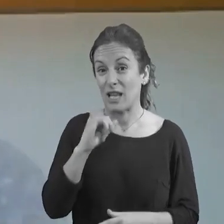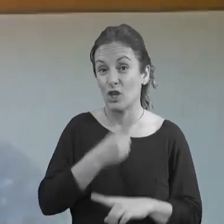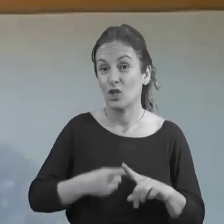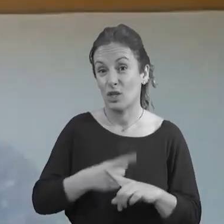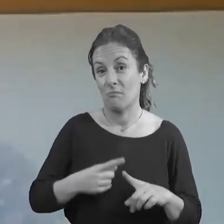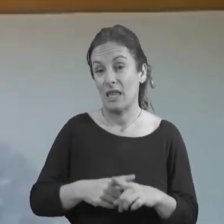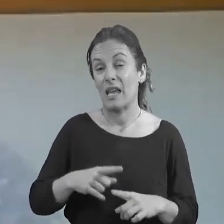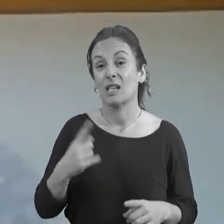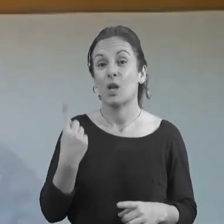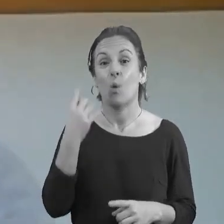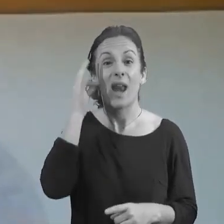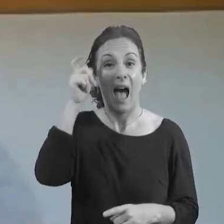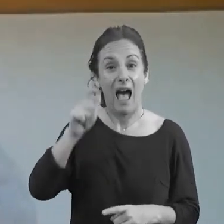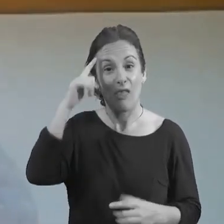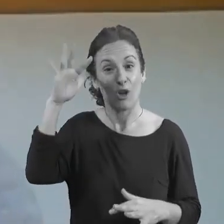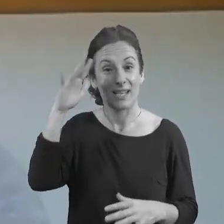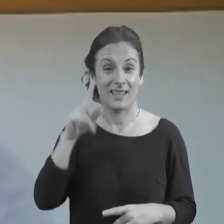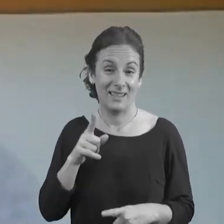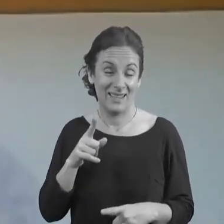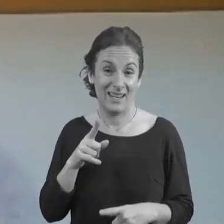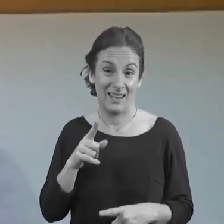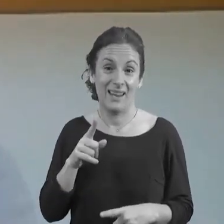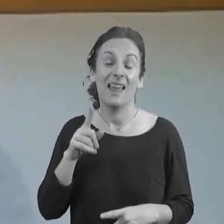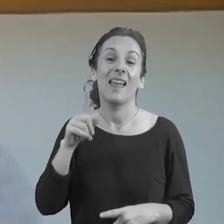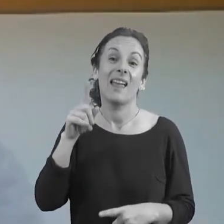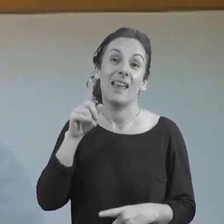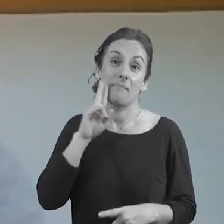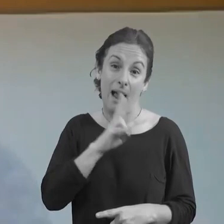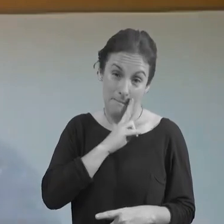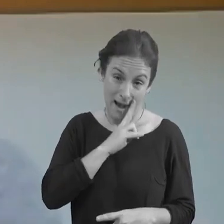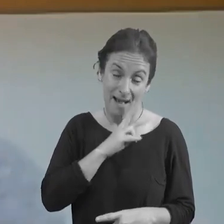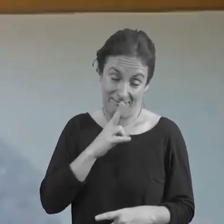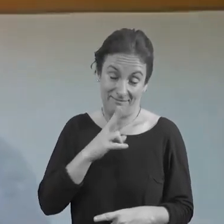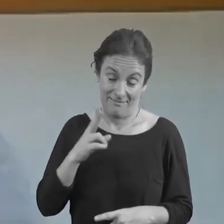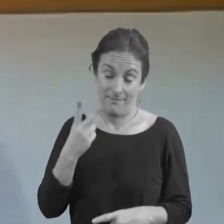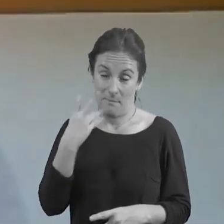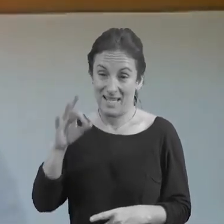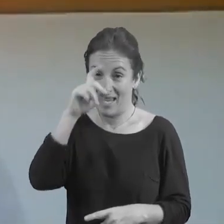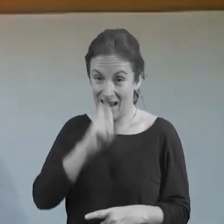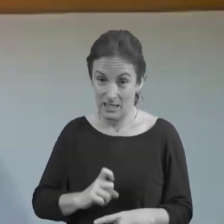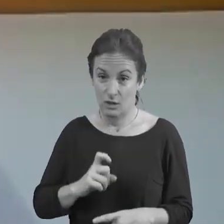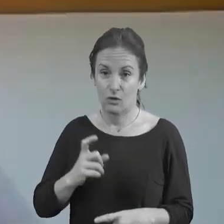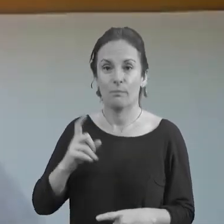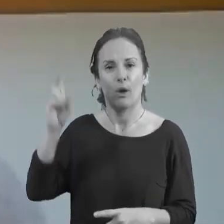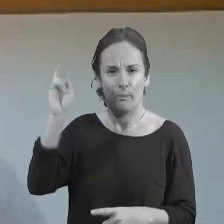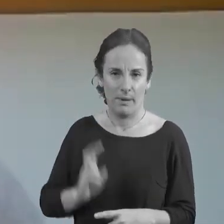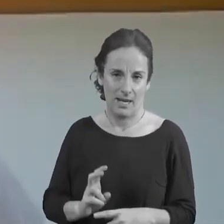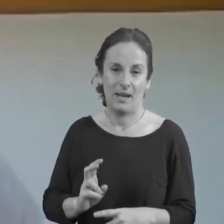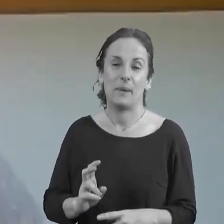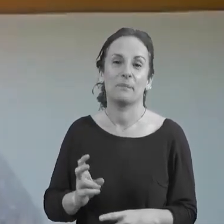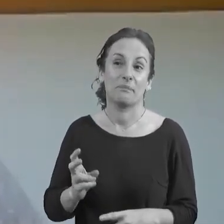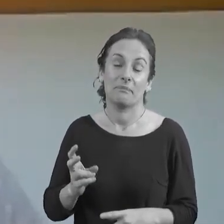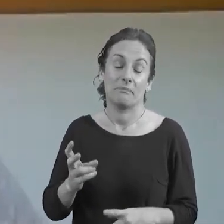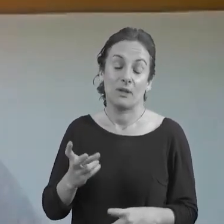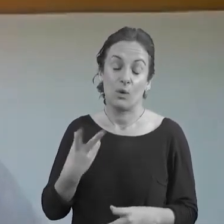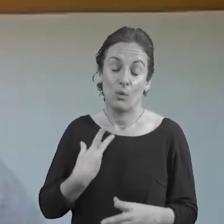mamá de 20 años con un niño, bueno, que vino con 6 meses, ¿no? Y de repente nos hemos convertido en madres, abuelas, y entonces,